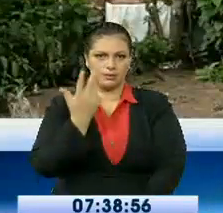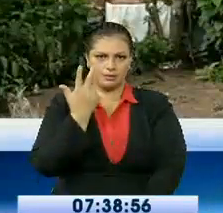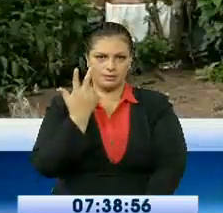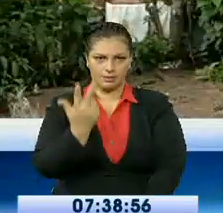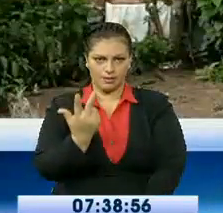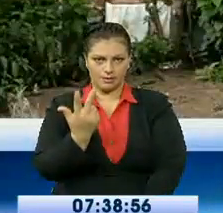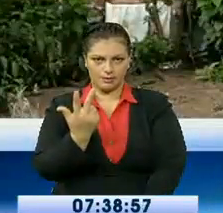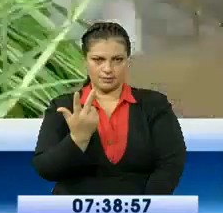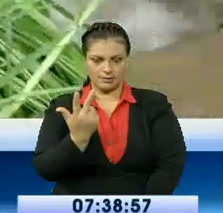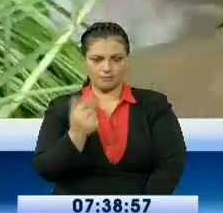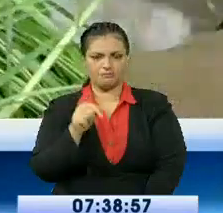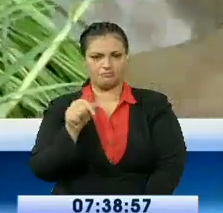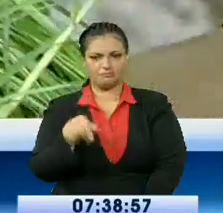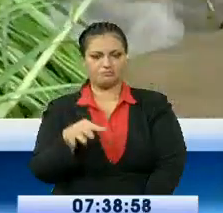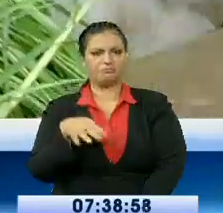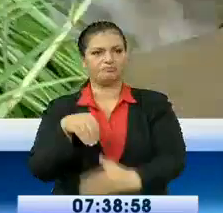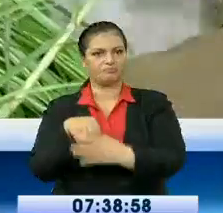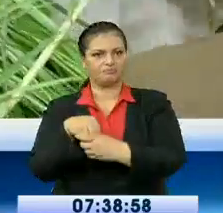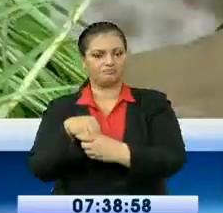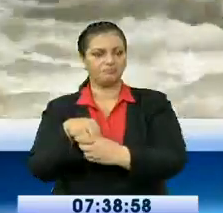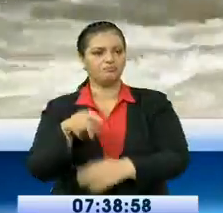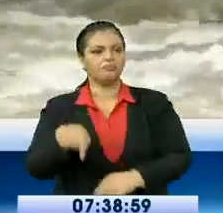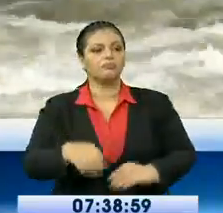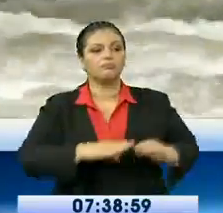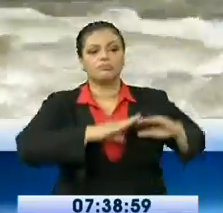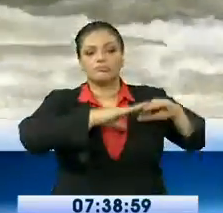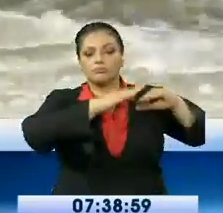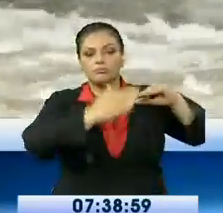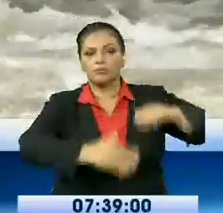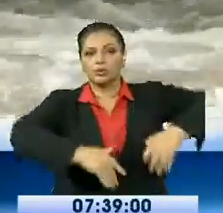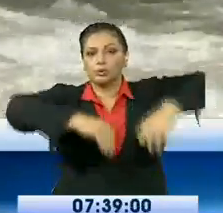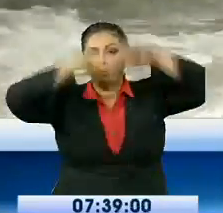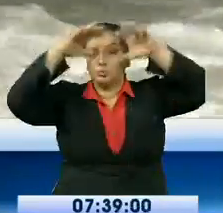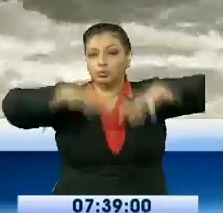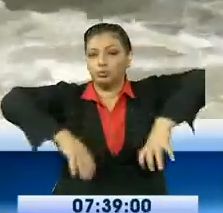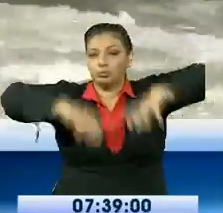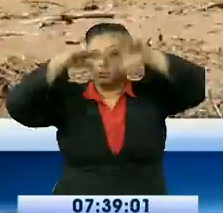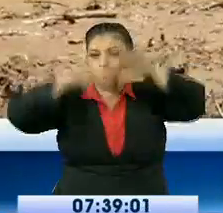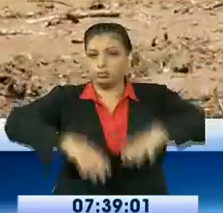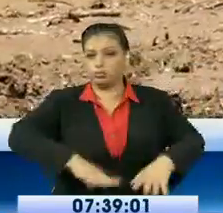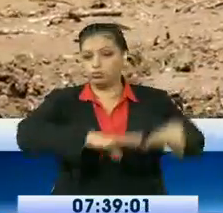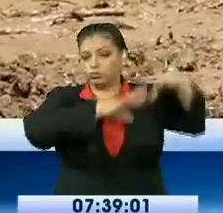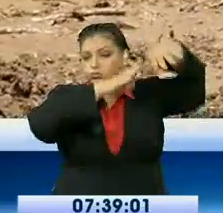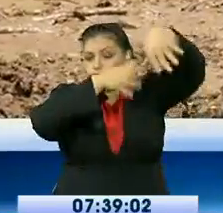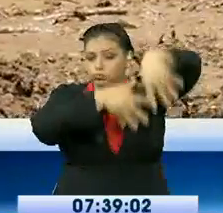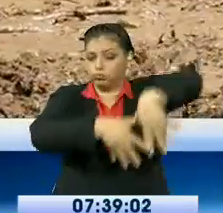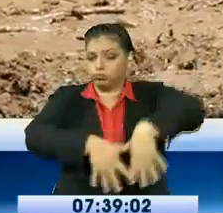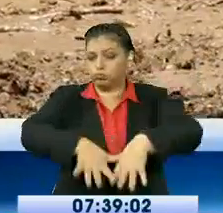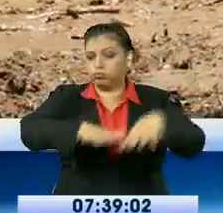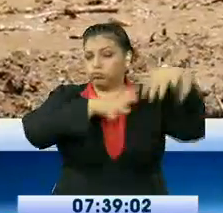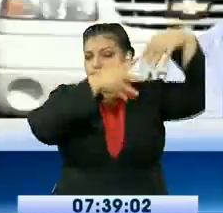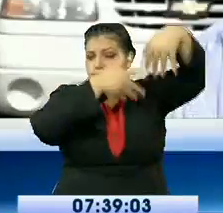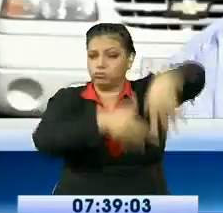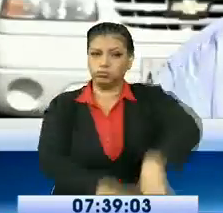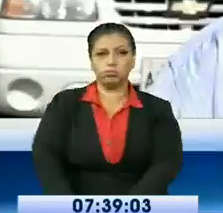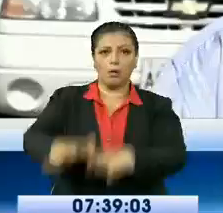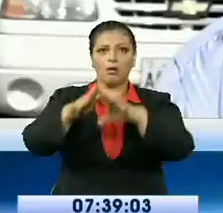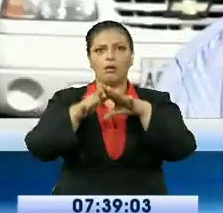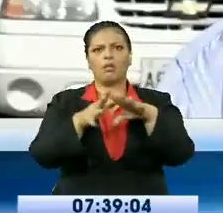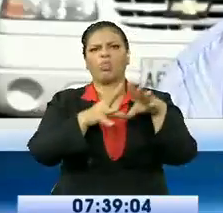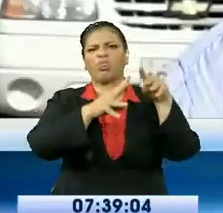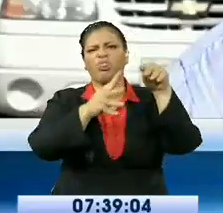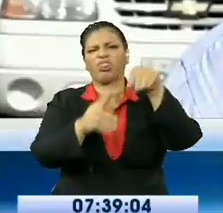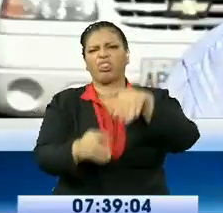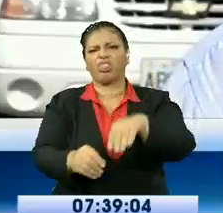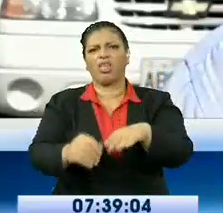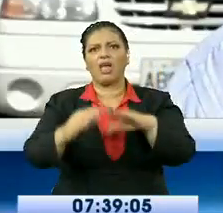damnificada tras el desborde de una quebrada en el sector Lirio, parroquia Sayaucí, del kilómetro 9 de la vía Cuenca-Moyeturo. Quedó sepultada en